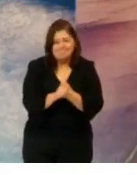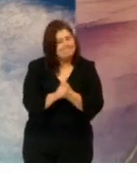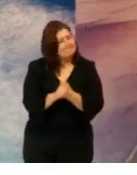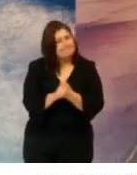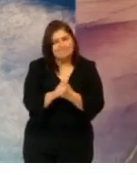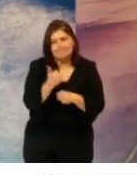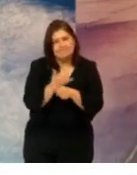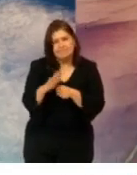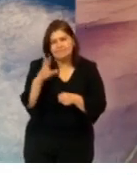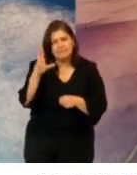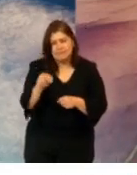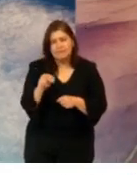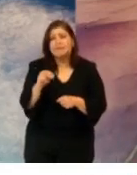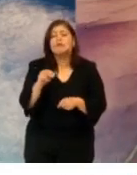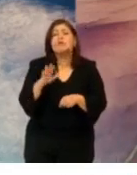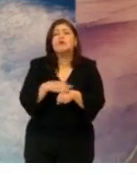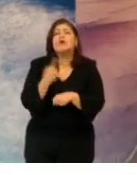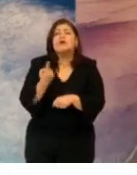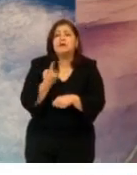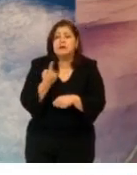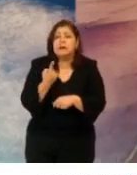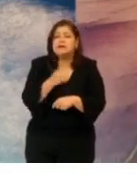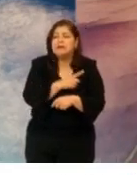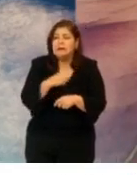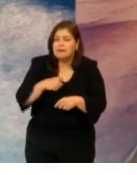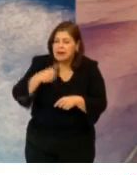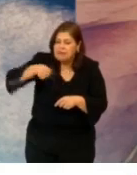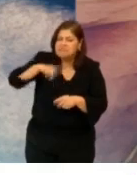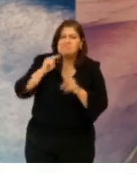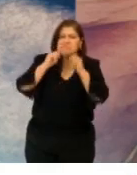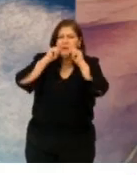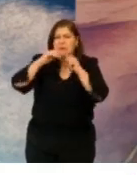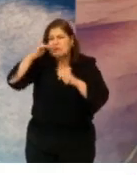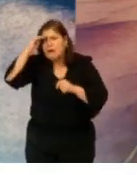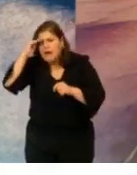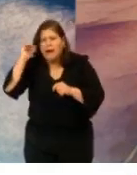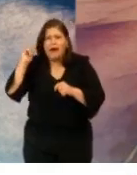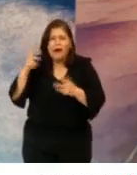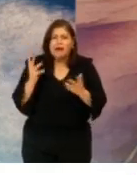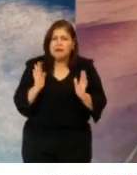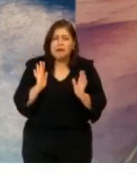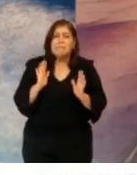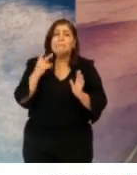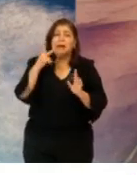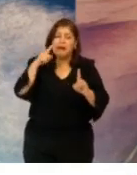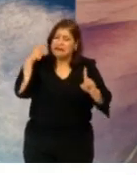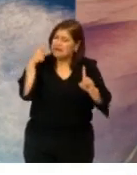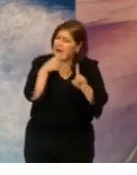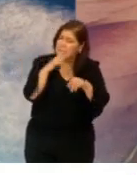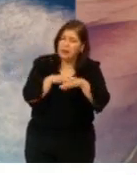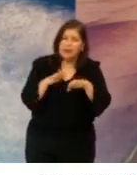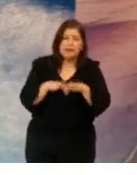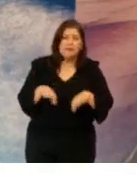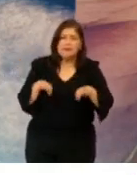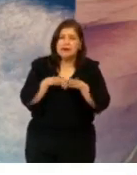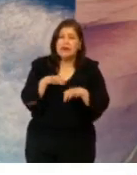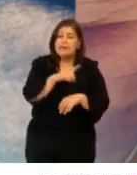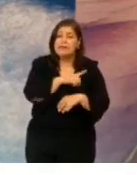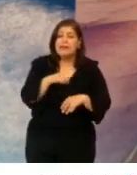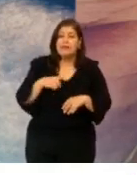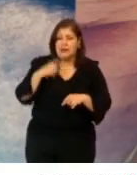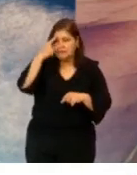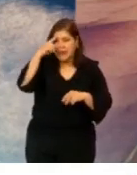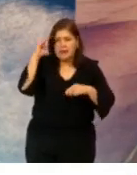porque el gran determinante, podemos pensar lo que nos dé la gana, pero hay un determinante que está sobre todo en nosotros que llama la